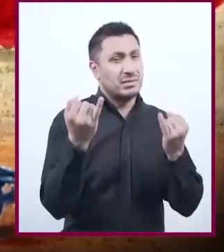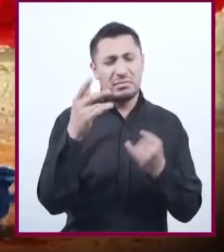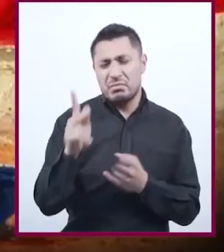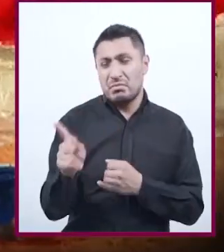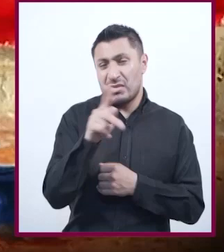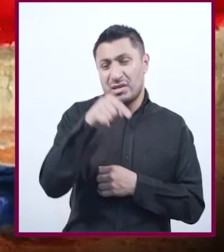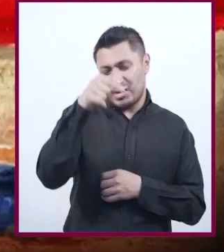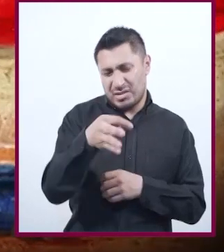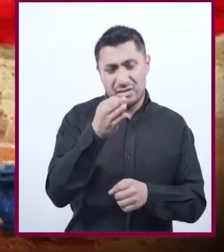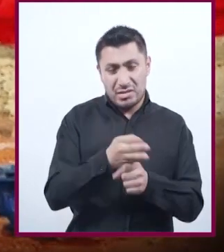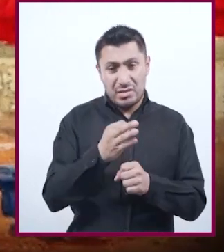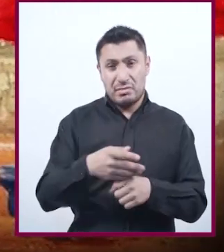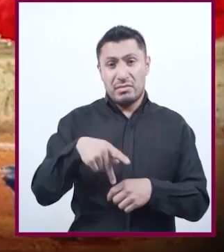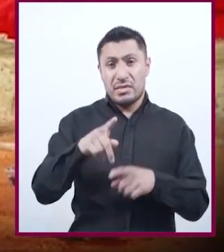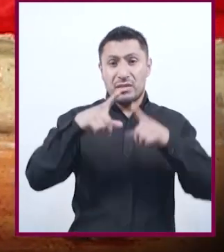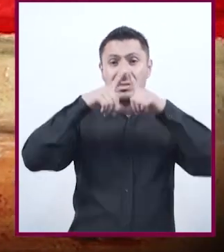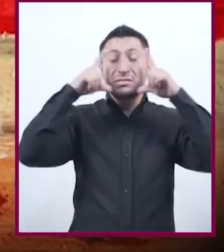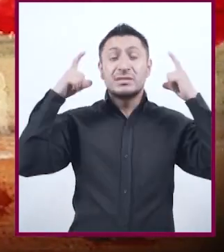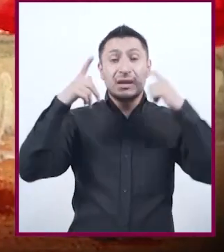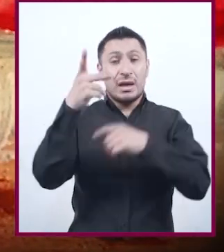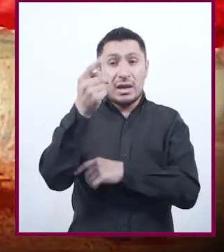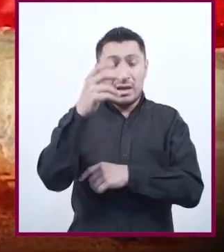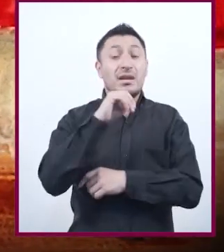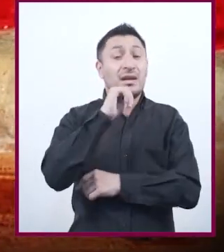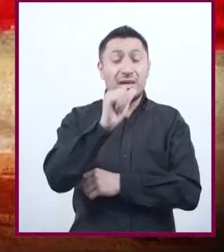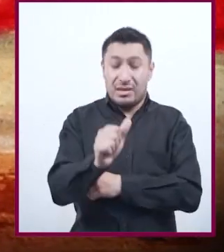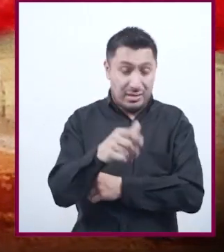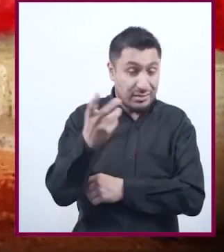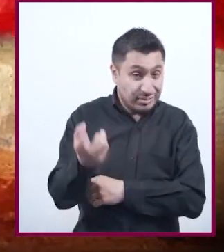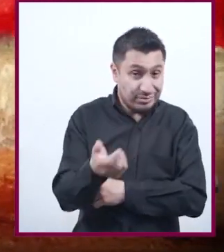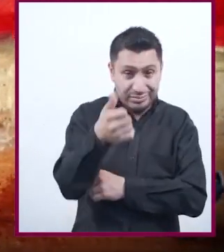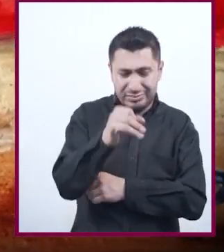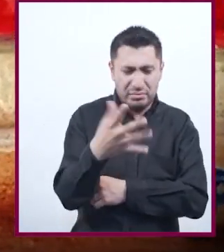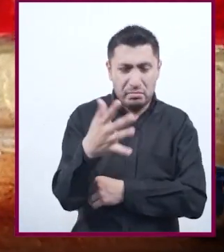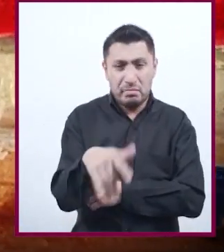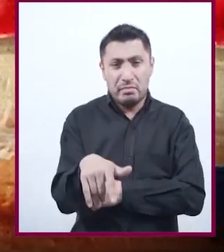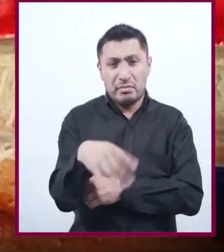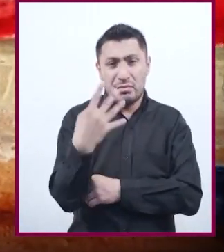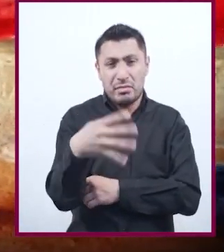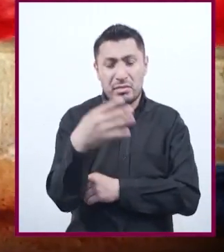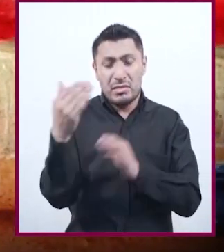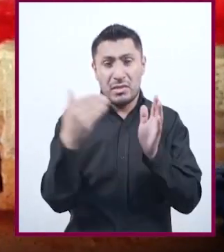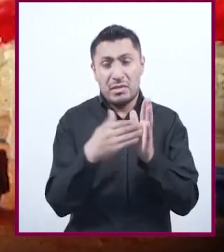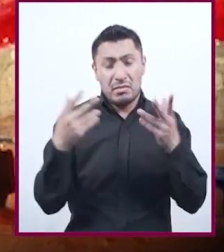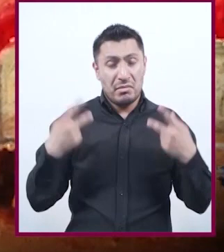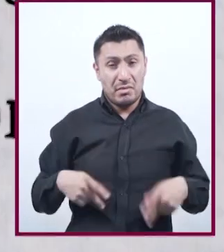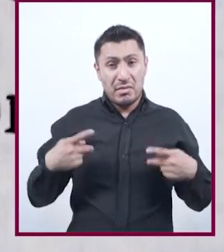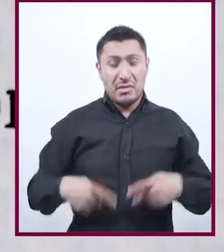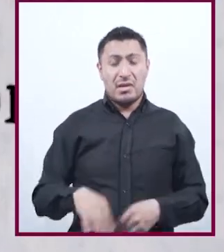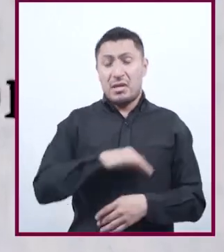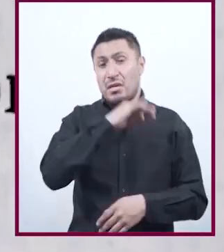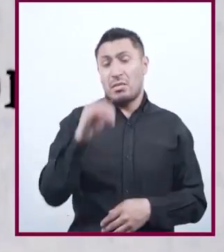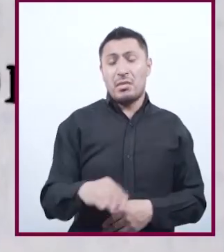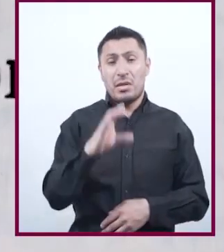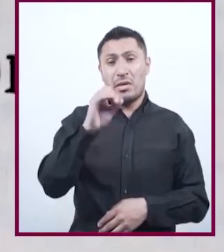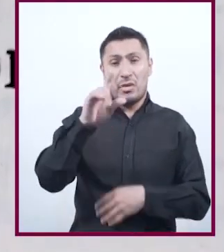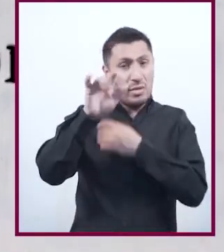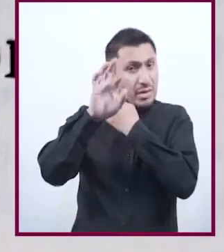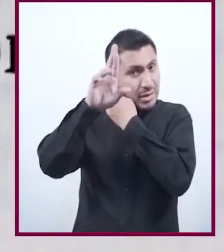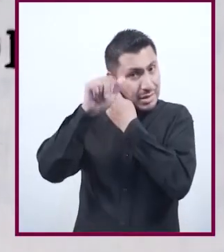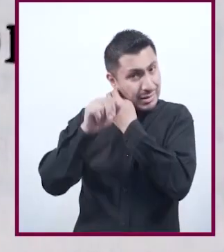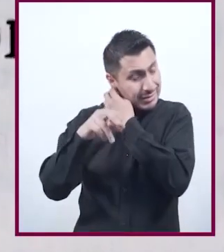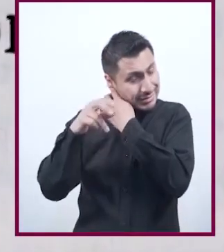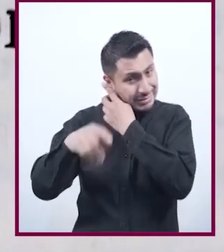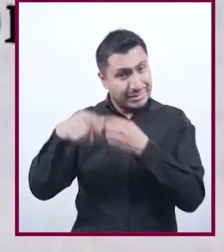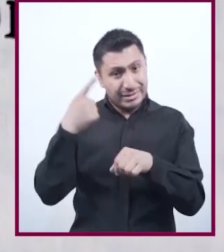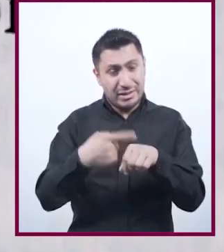ahora, solo que sin cubrebocas ni televisión. Y así, cerca de 14.000 chilangos murieron de cólera morbus,